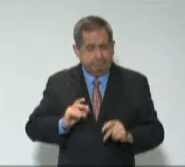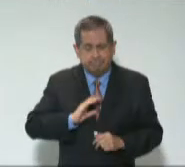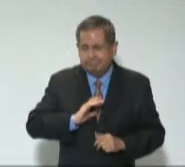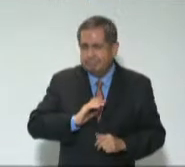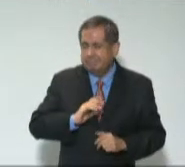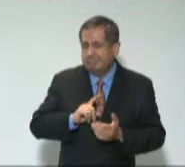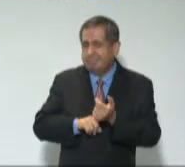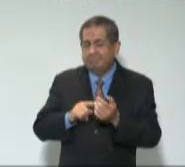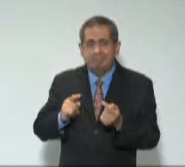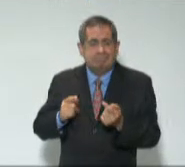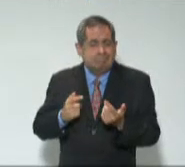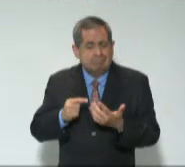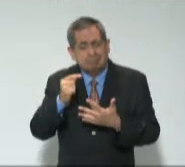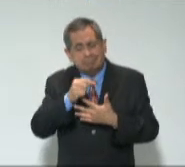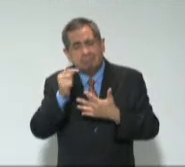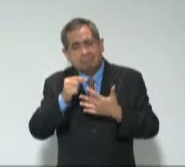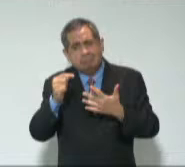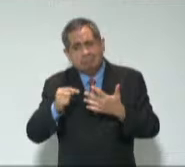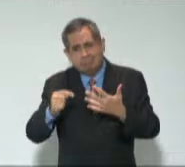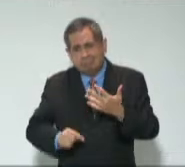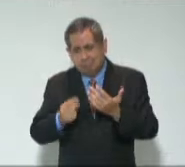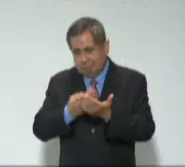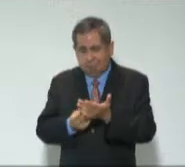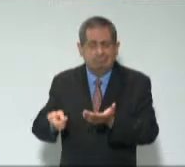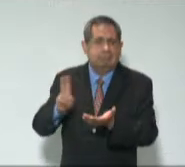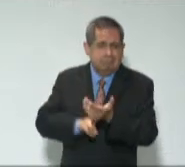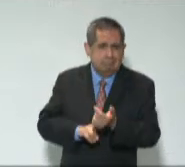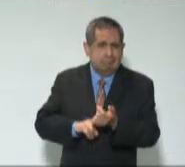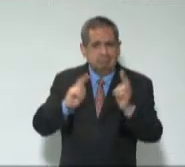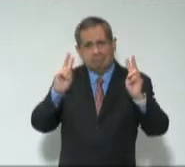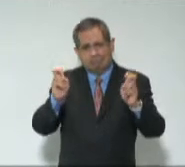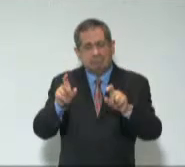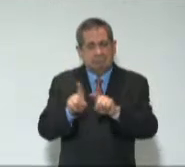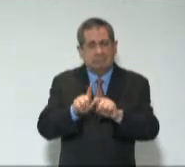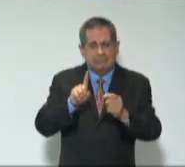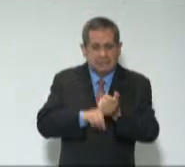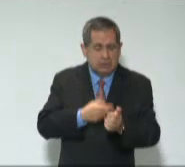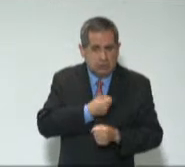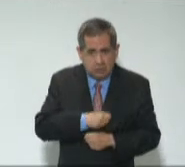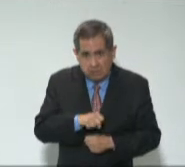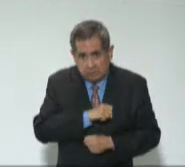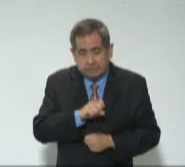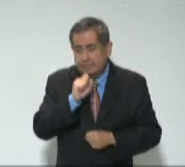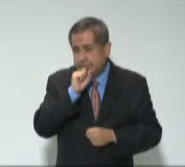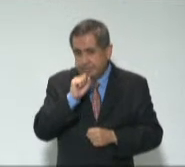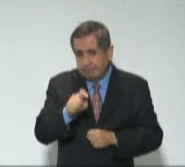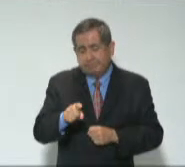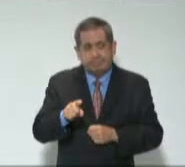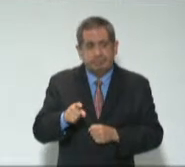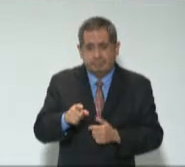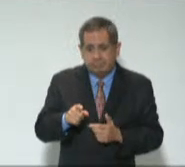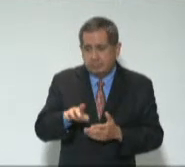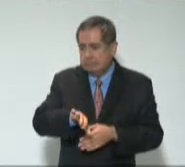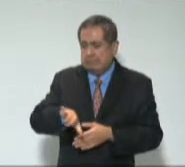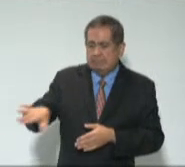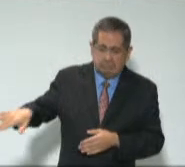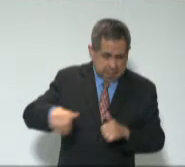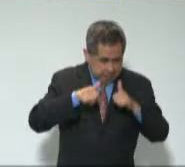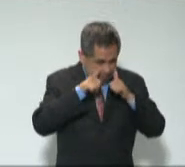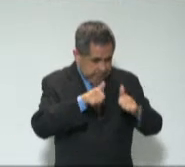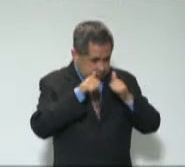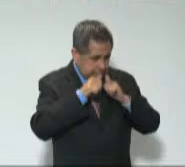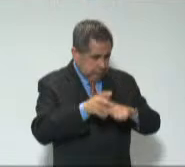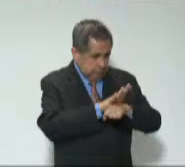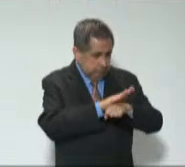oncológicos y así algunos otros temas prioritarios de salud que han sido justamente desplazados y que han